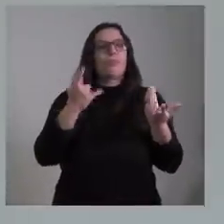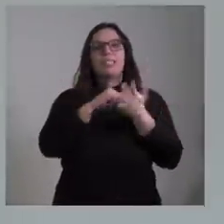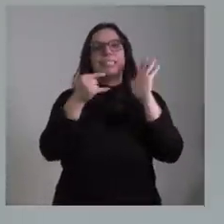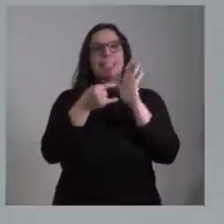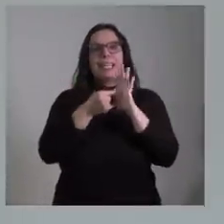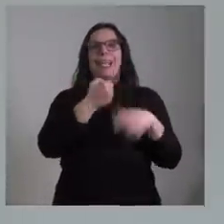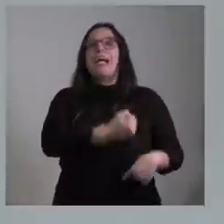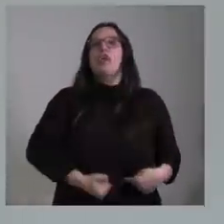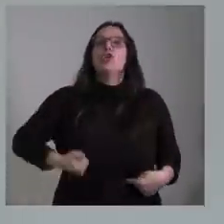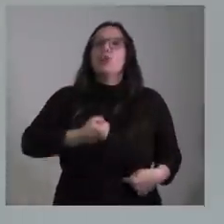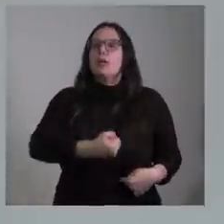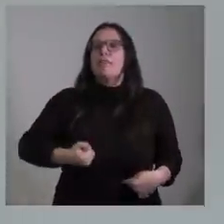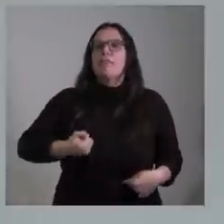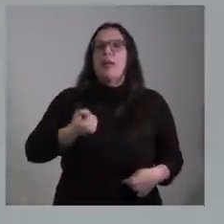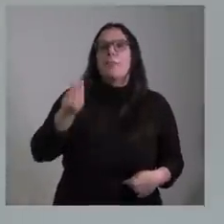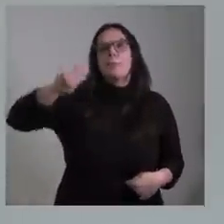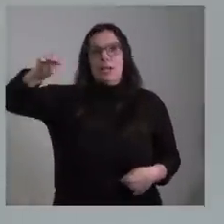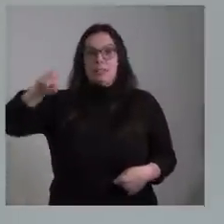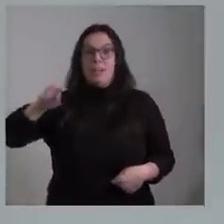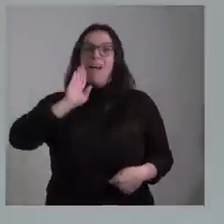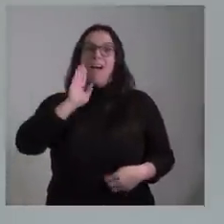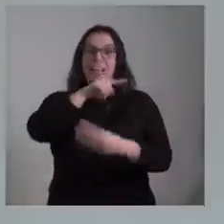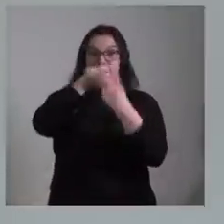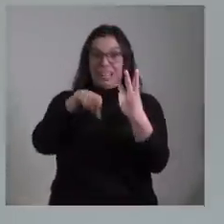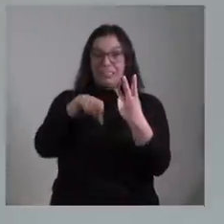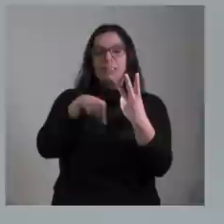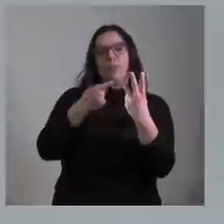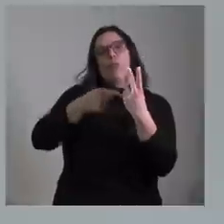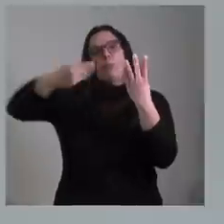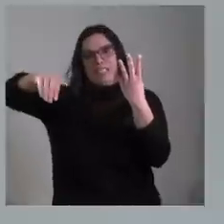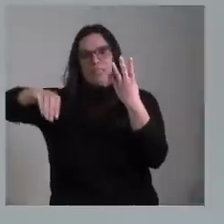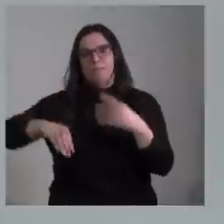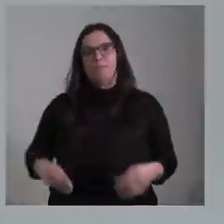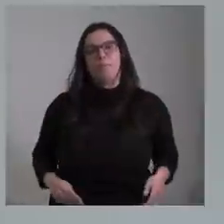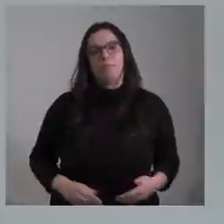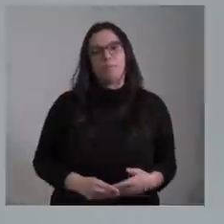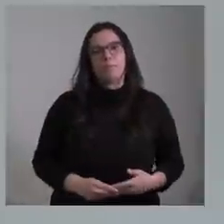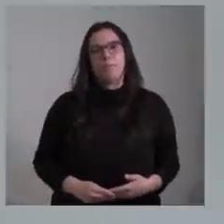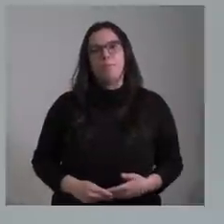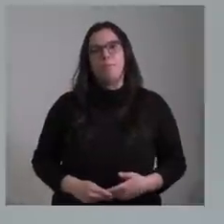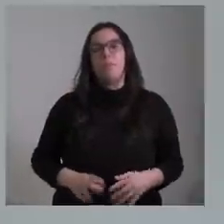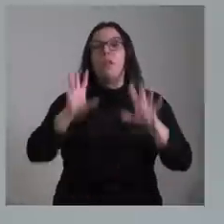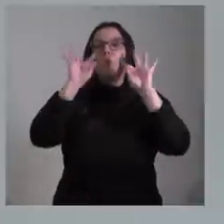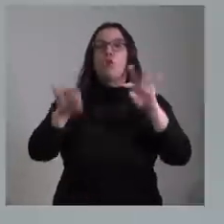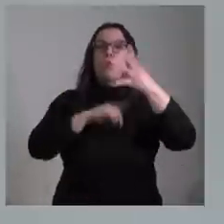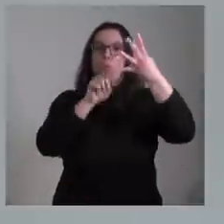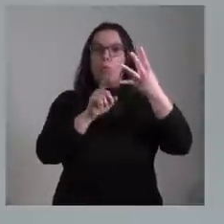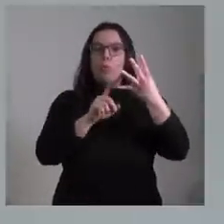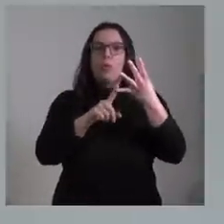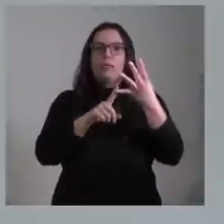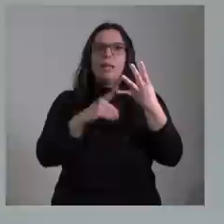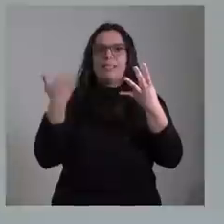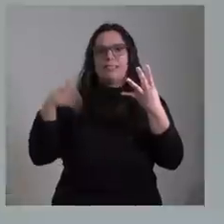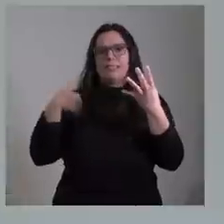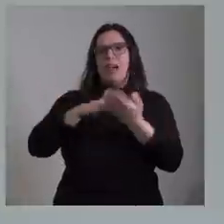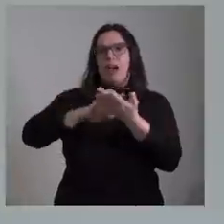técnica ecográfica complementaria a las tres que ya he comentado con anterioridad Y por supuesto la cuarta medida ya más de esto ya